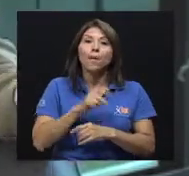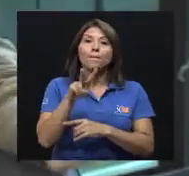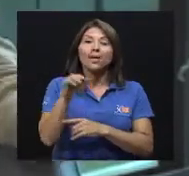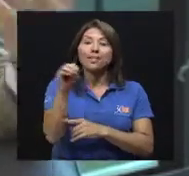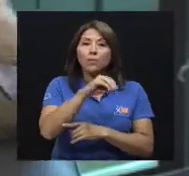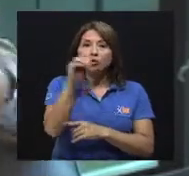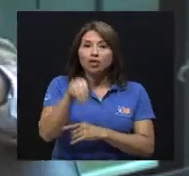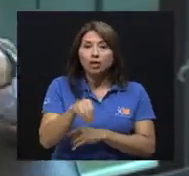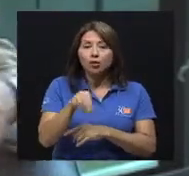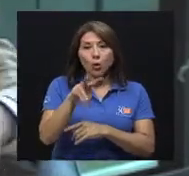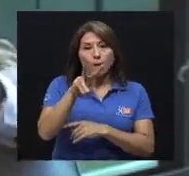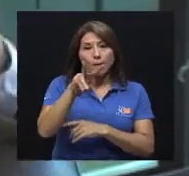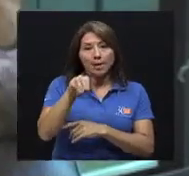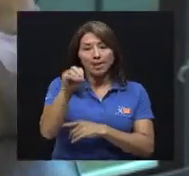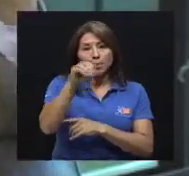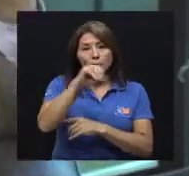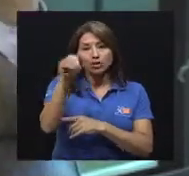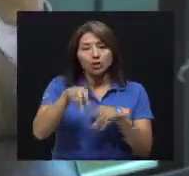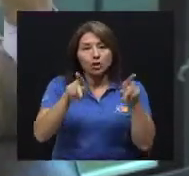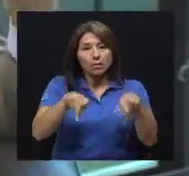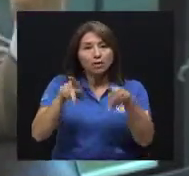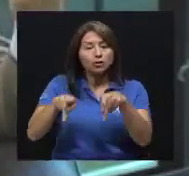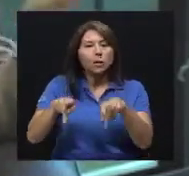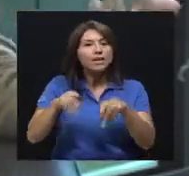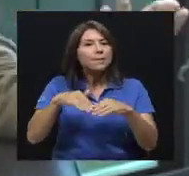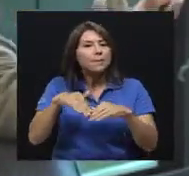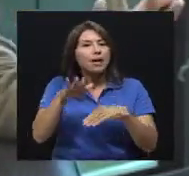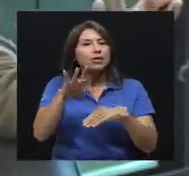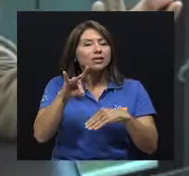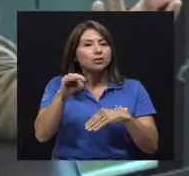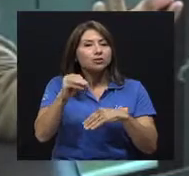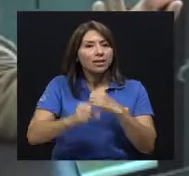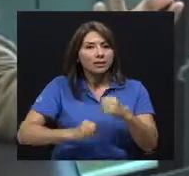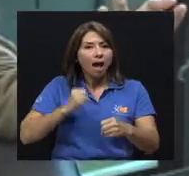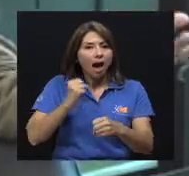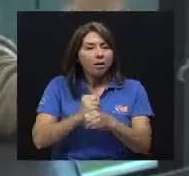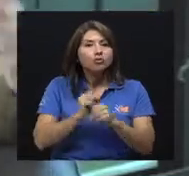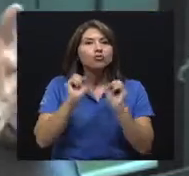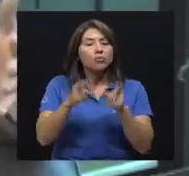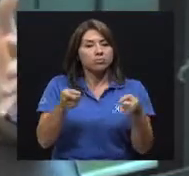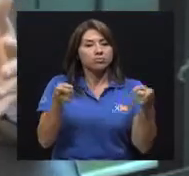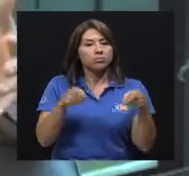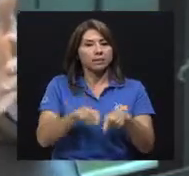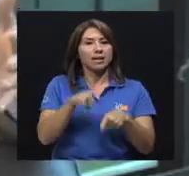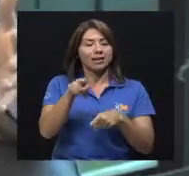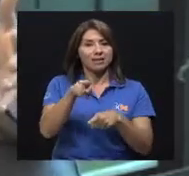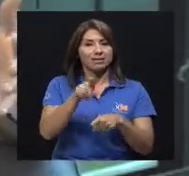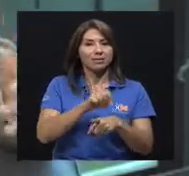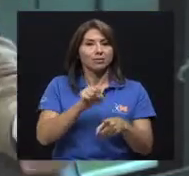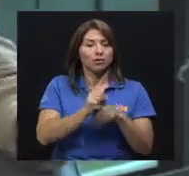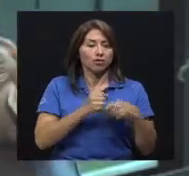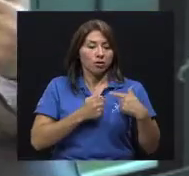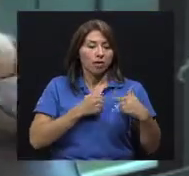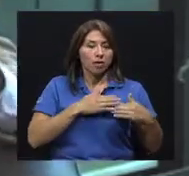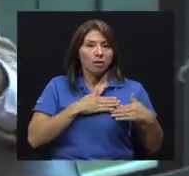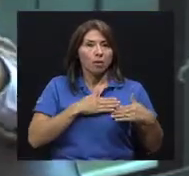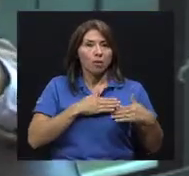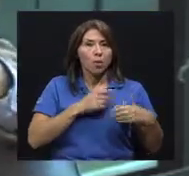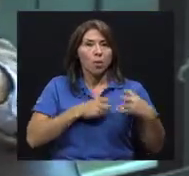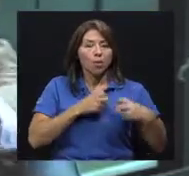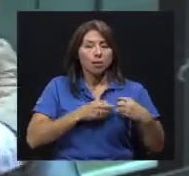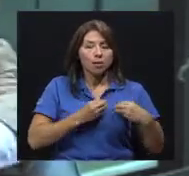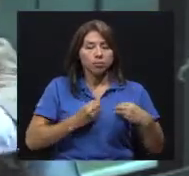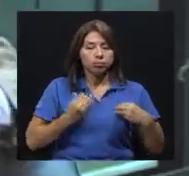80 años están predispuestos entonces a tener un accidente cerebrovascular solo por tener esa arritmia. Como la